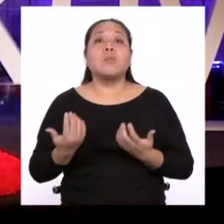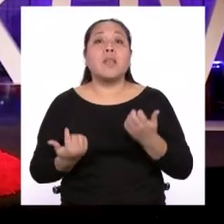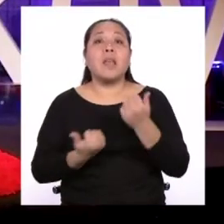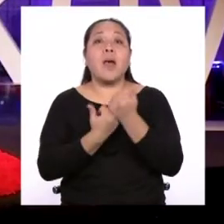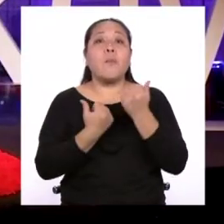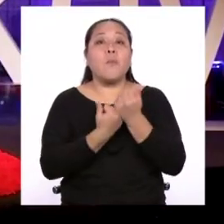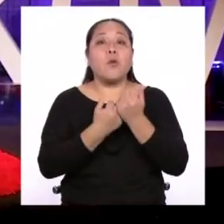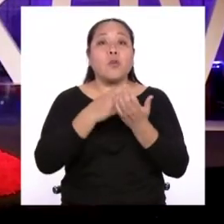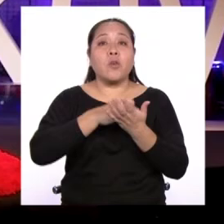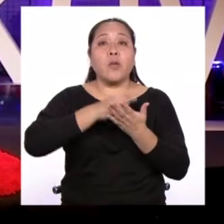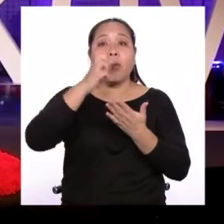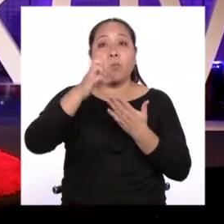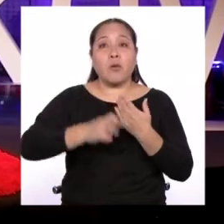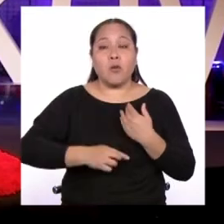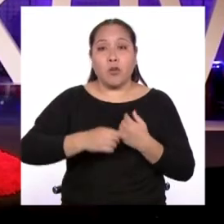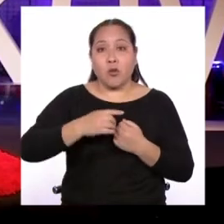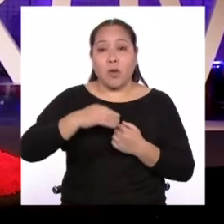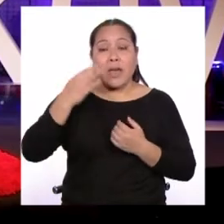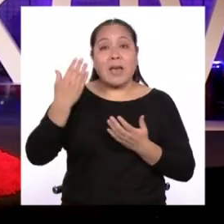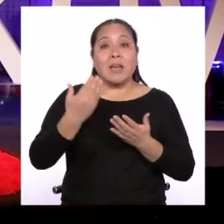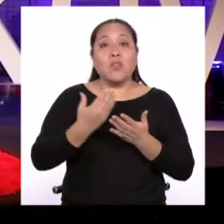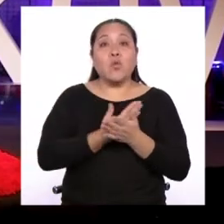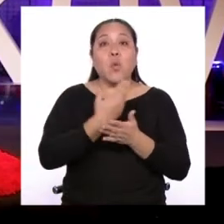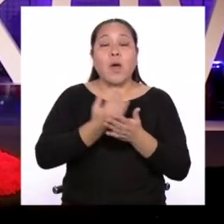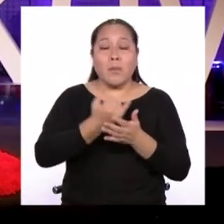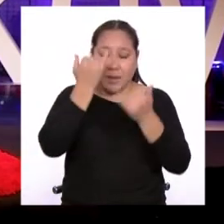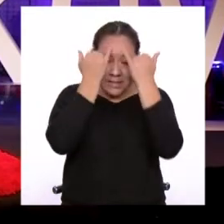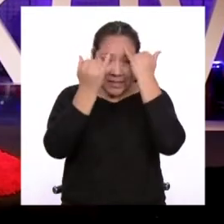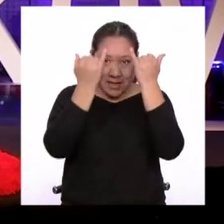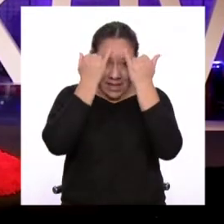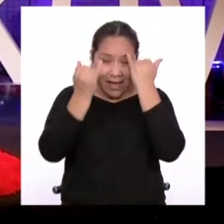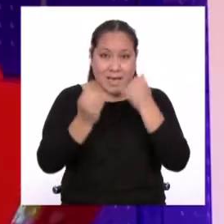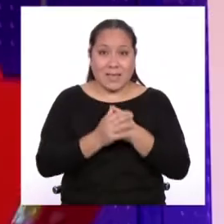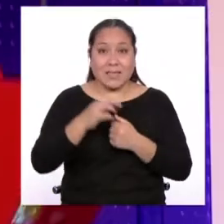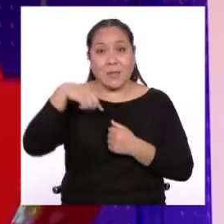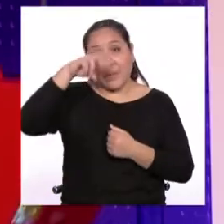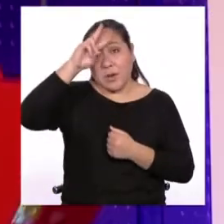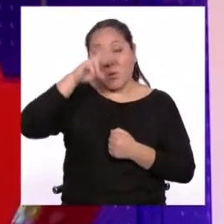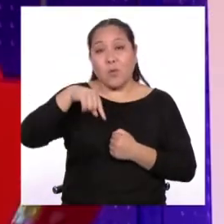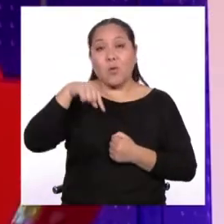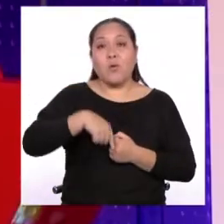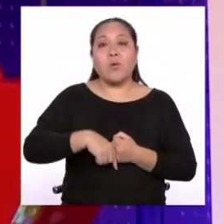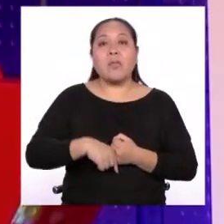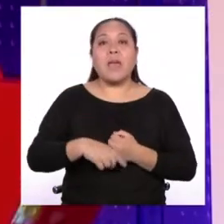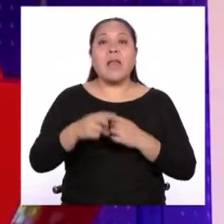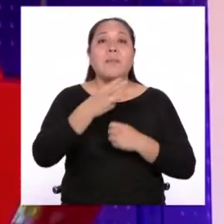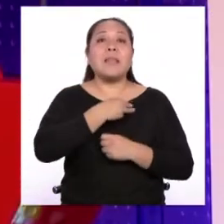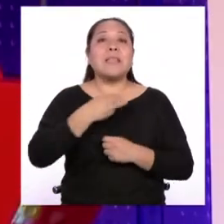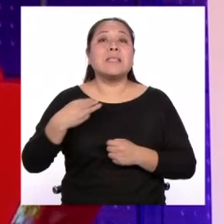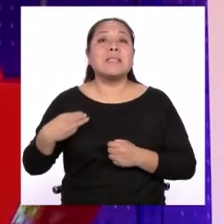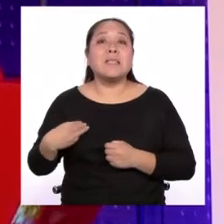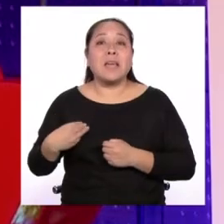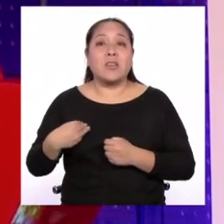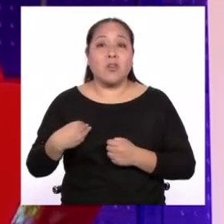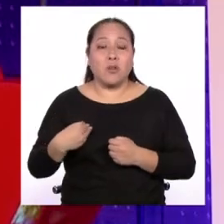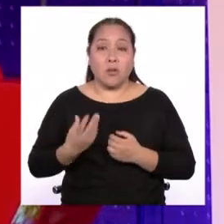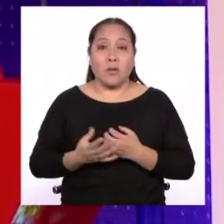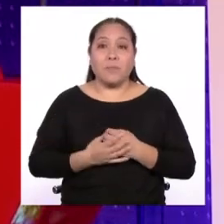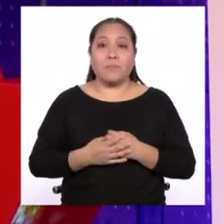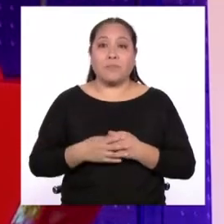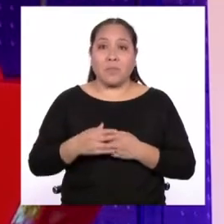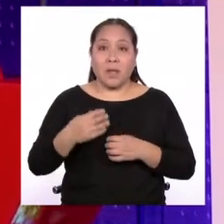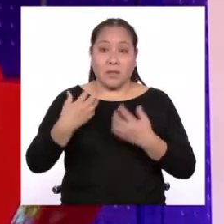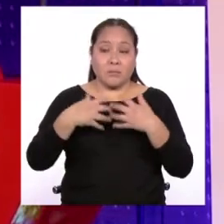del programa Innovate Perú del Ministerio de la Producción. El chocolate ha sido muy bien recibido por